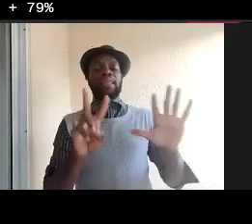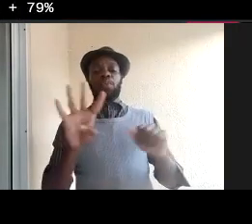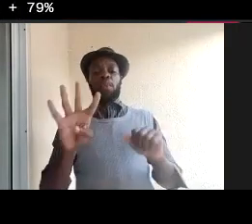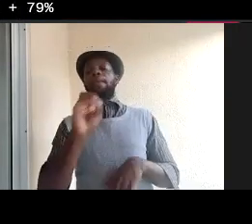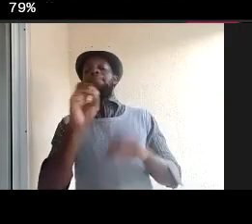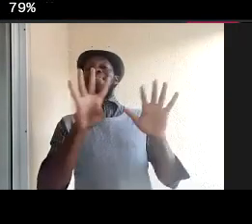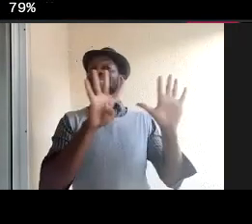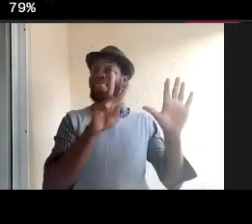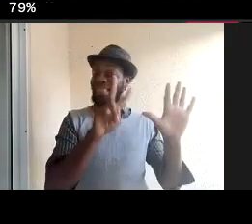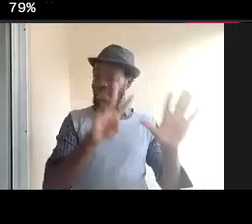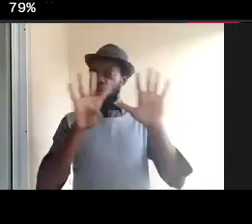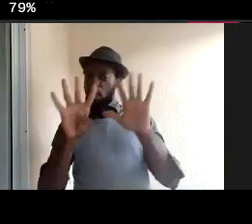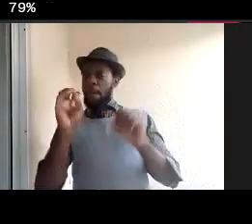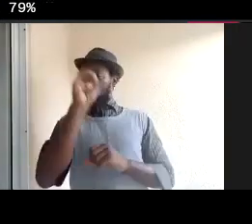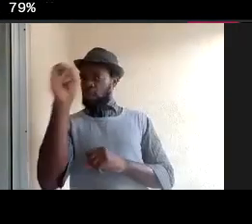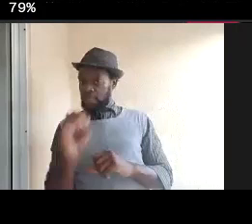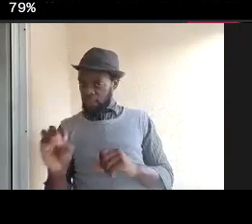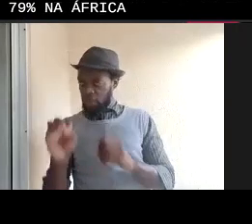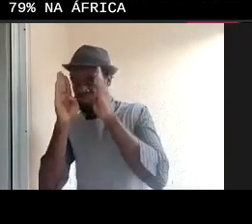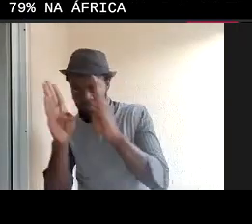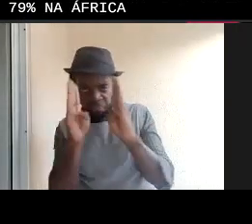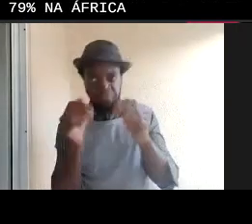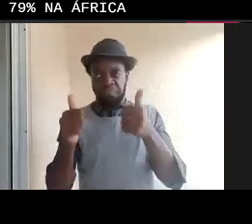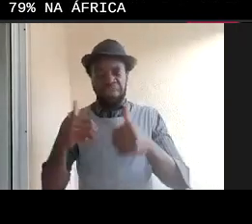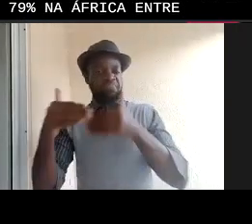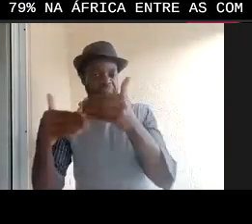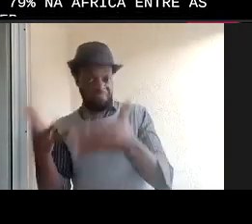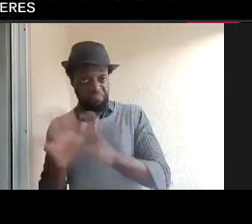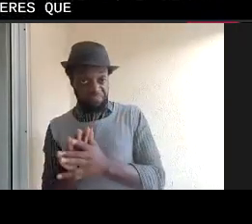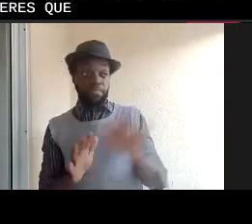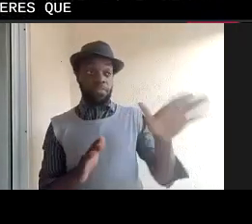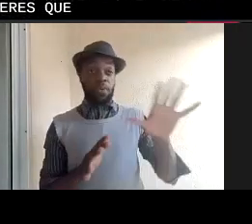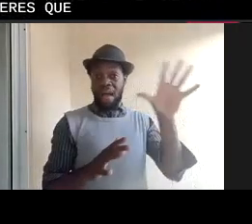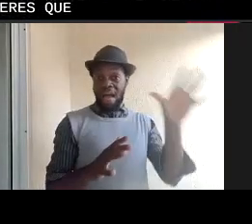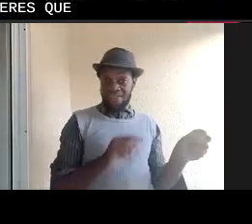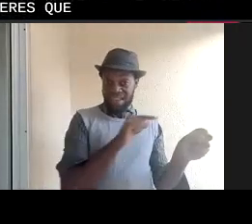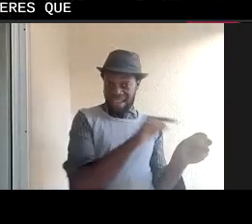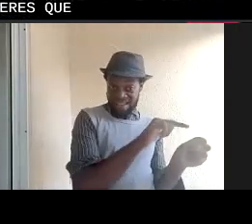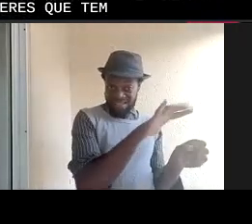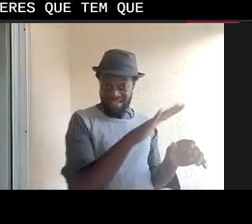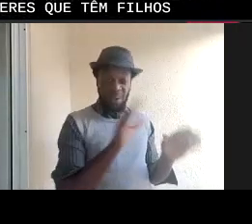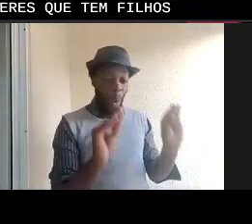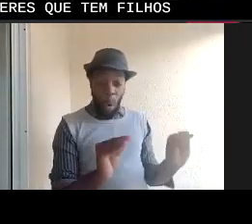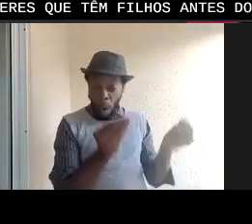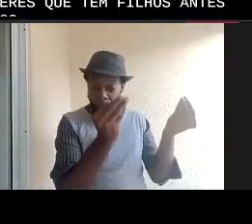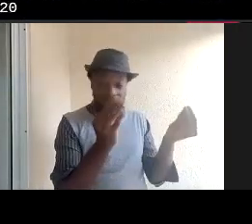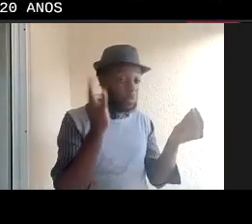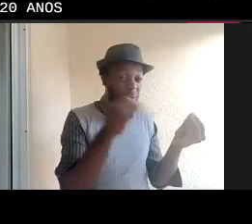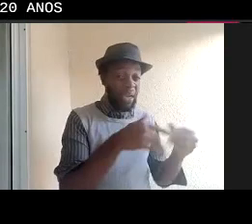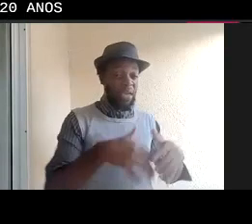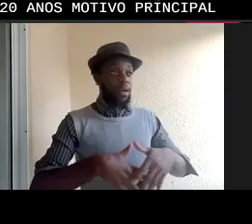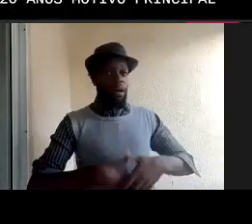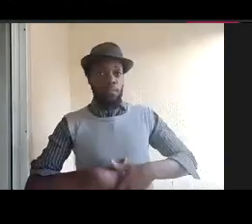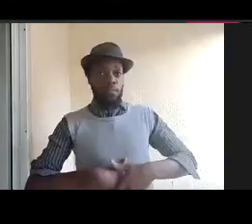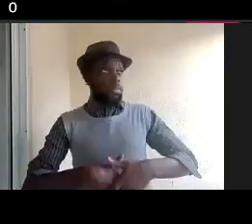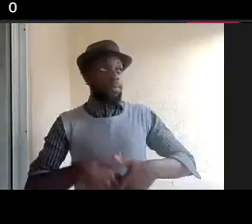En África, entre las mujeres que dan a luz antes de los 20 años, la razón principal para no hacerlo en una